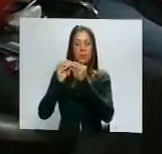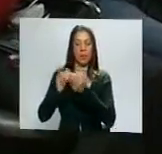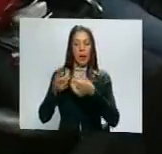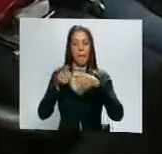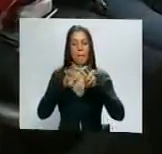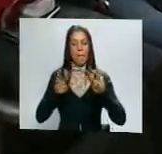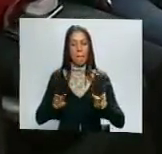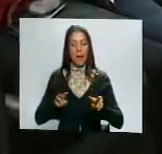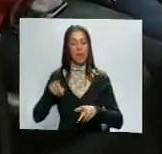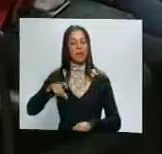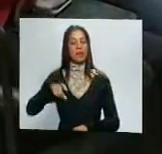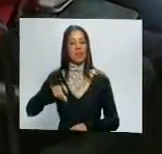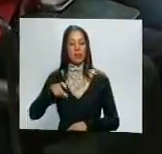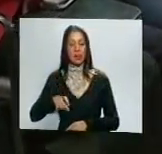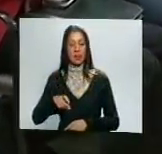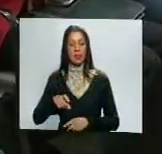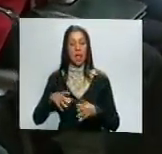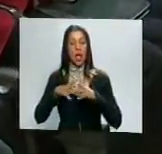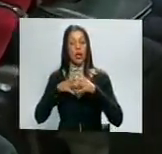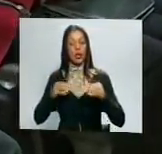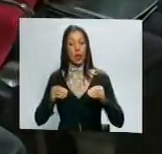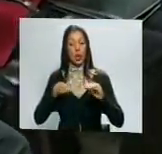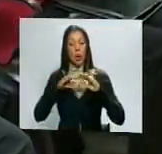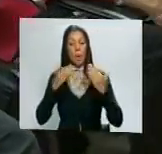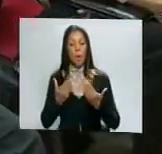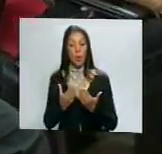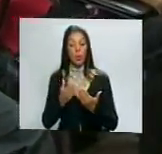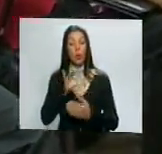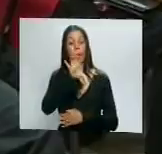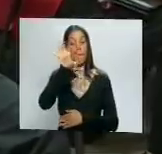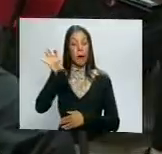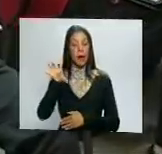que necesita todo el planeta y toda la patria.